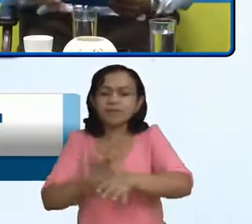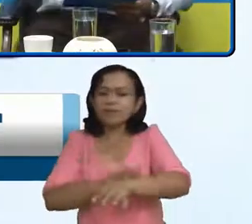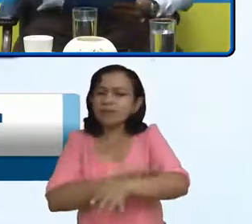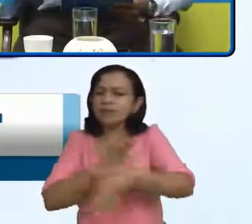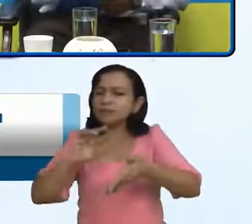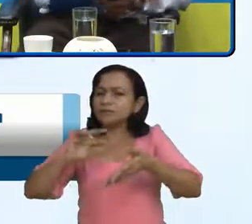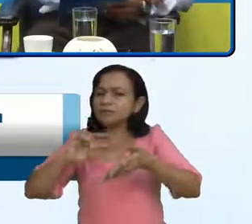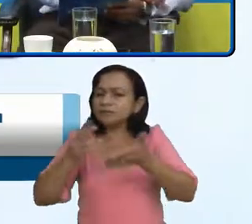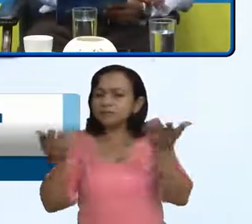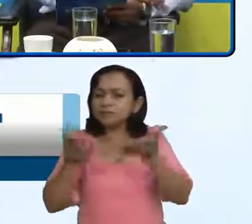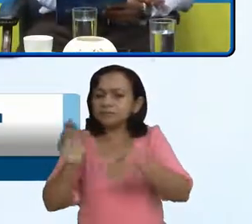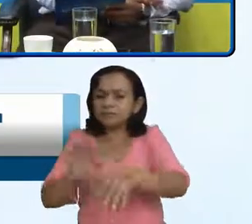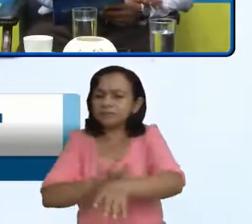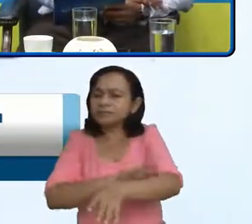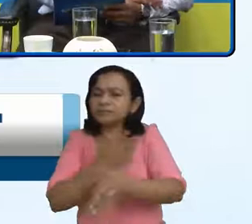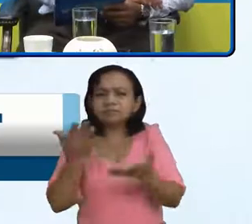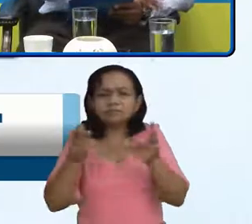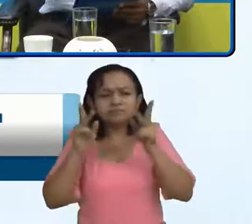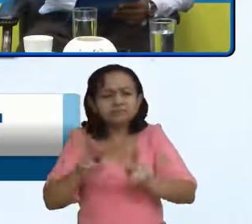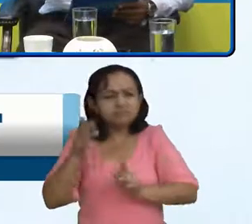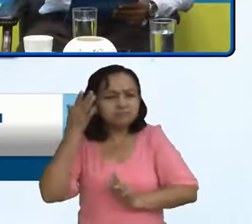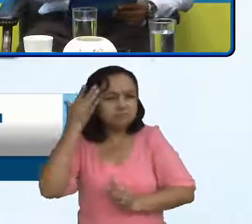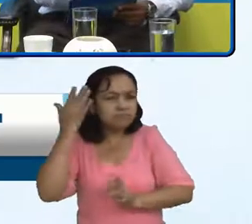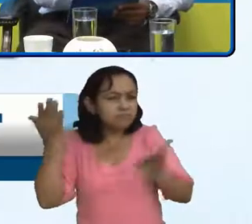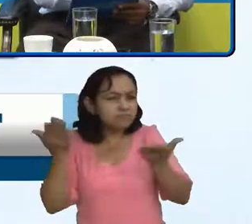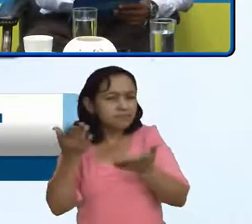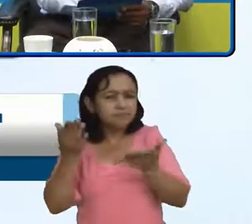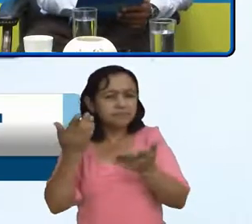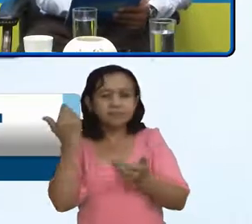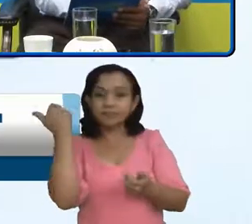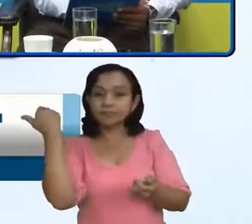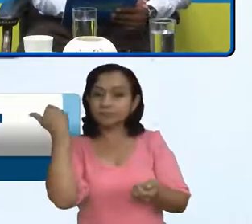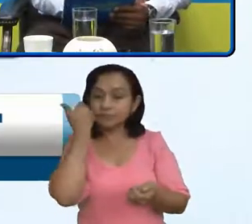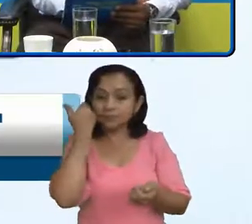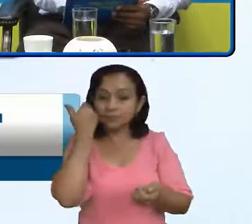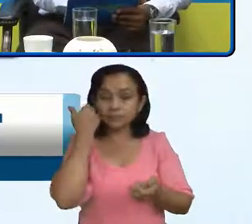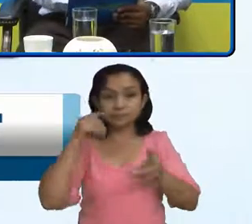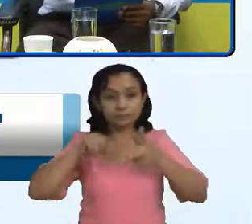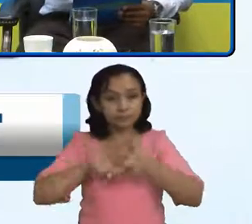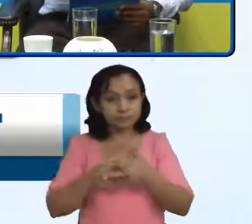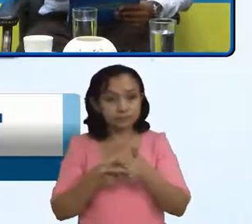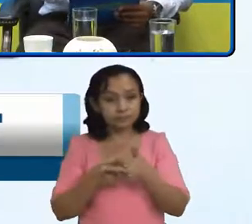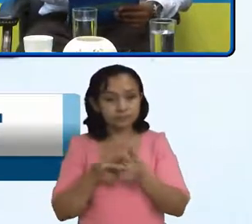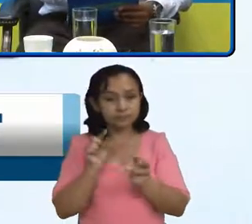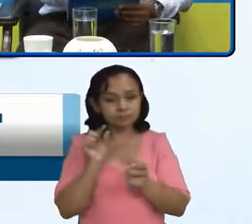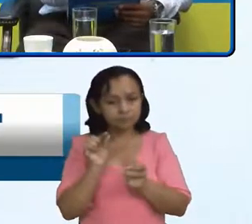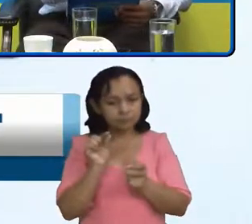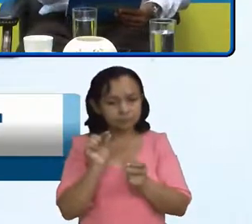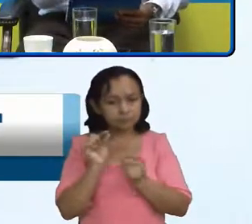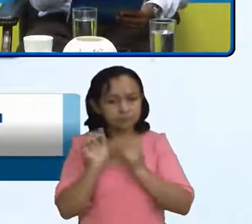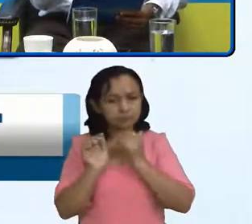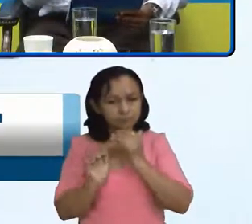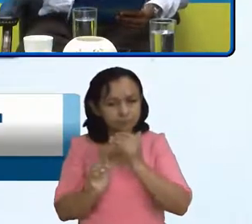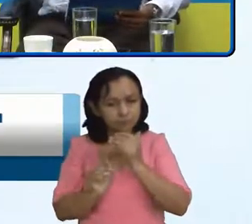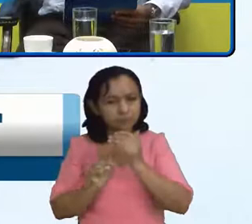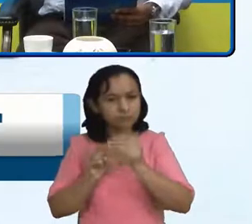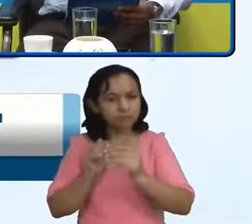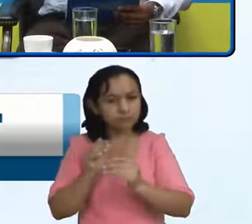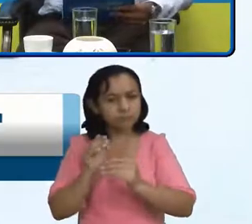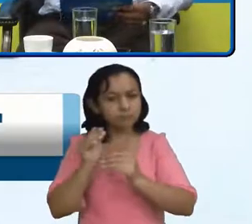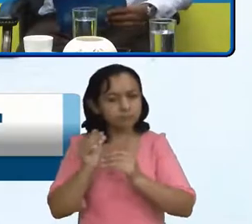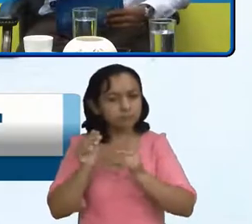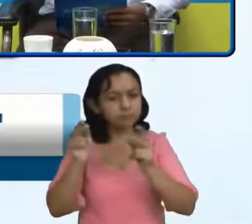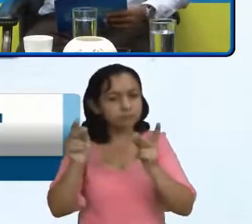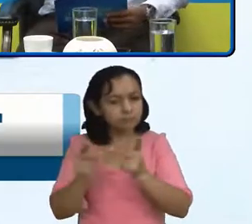de esto muy importante, los síntomas. Obviamente toda enfermedad inicia con síntomas leves y en el transcurso de